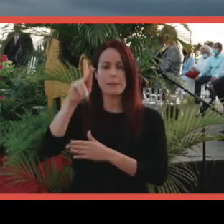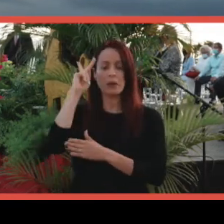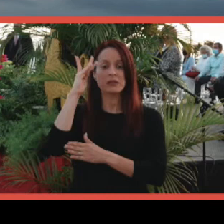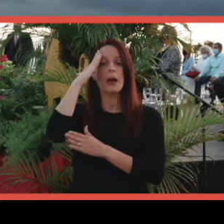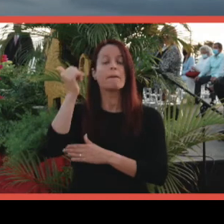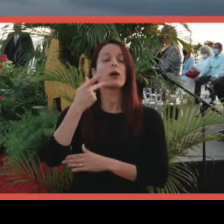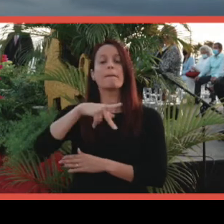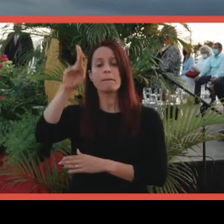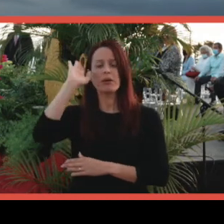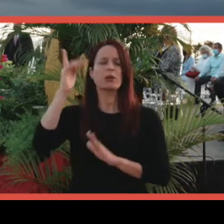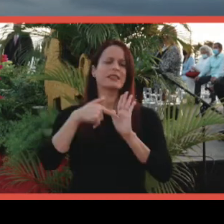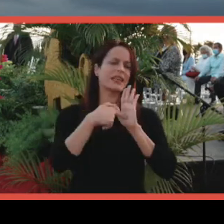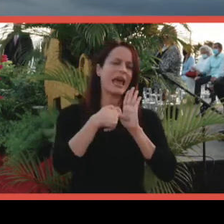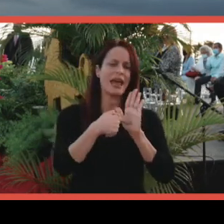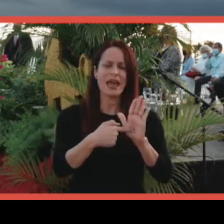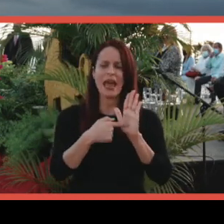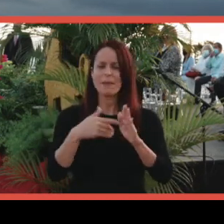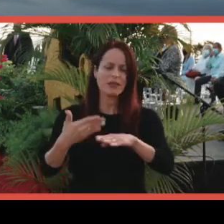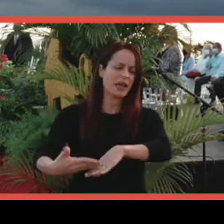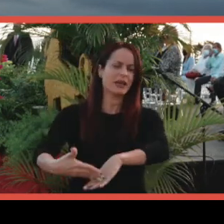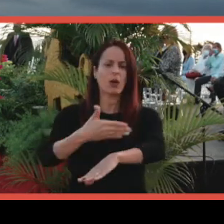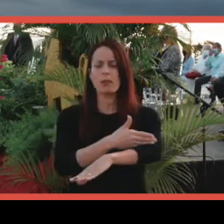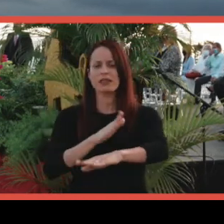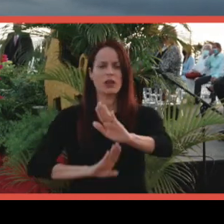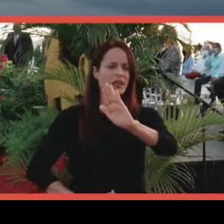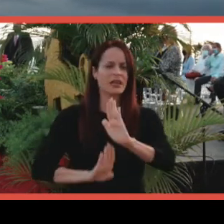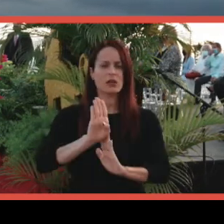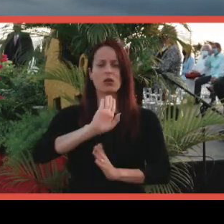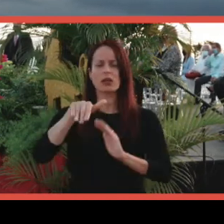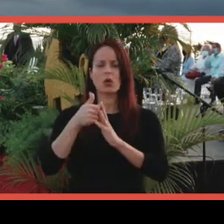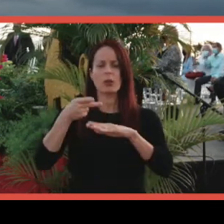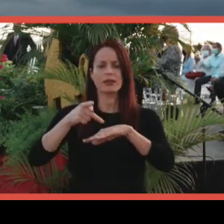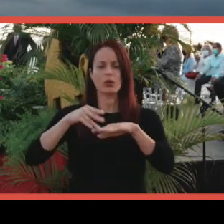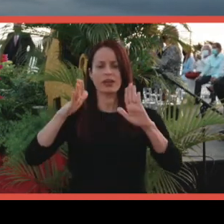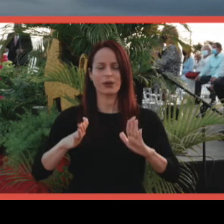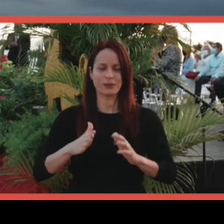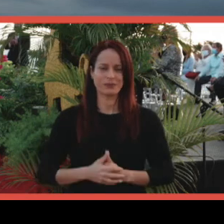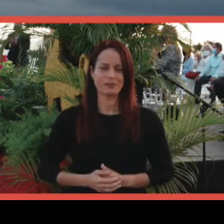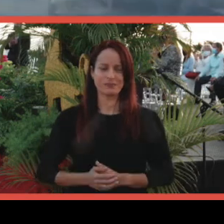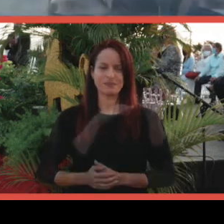el ejemplo de la recuperación de todo Puerto Rico.